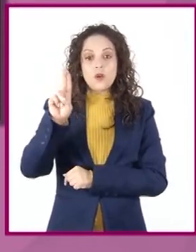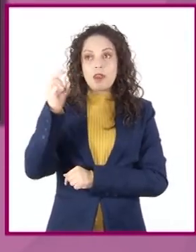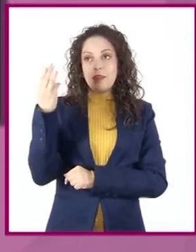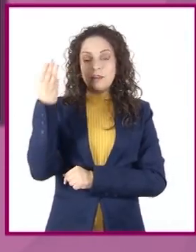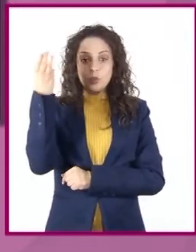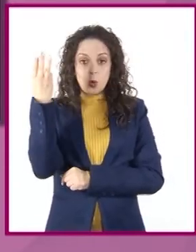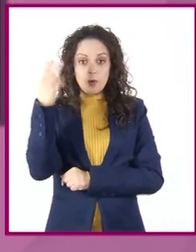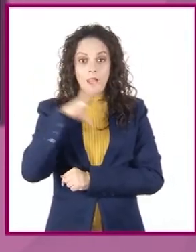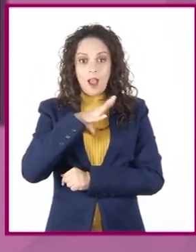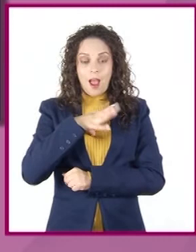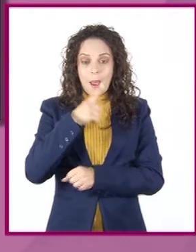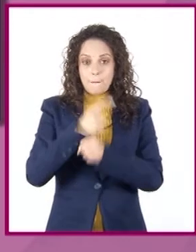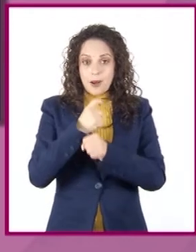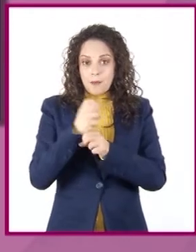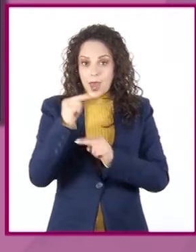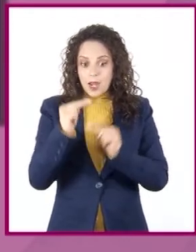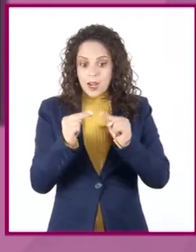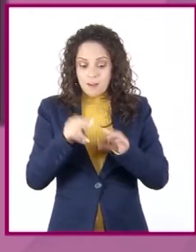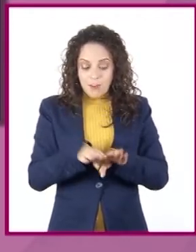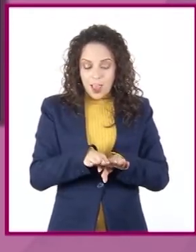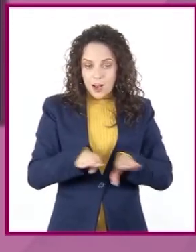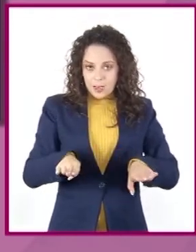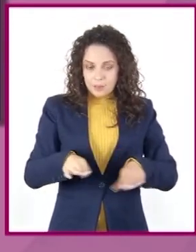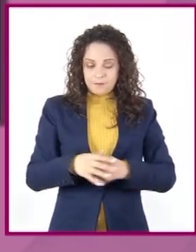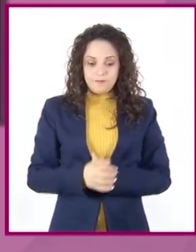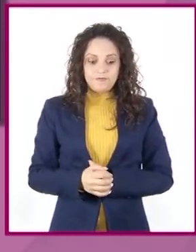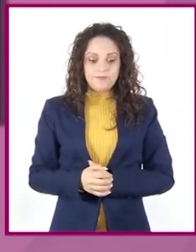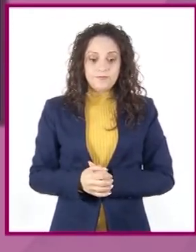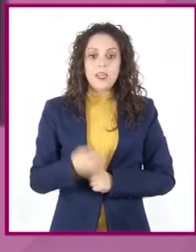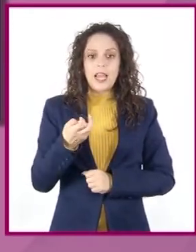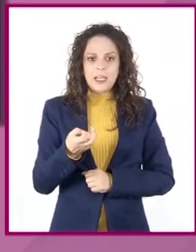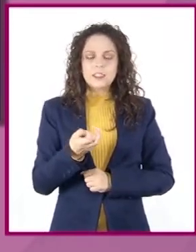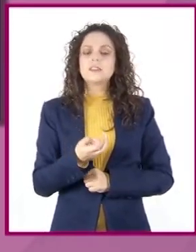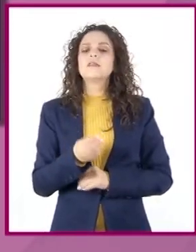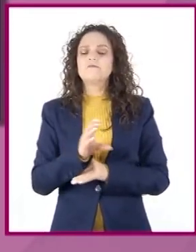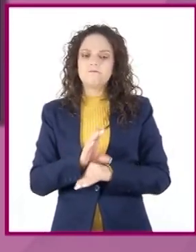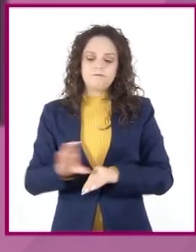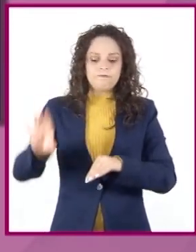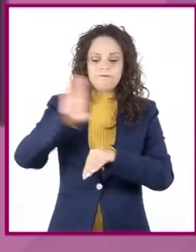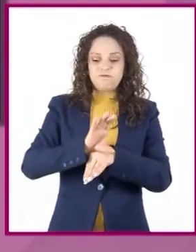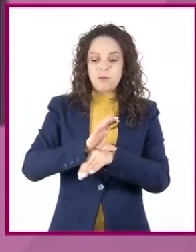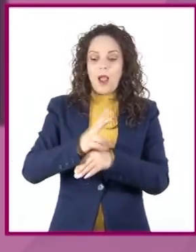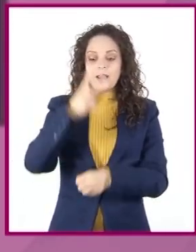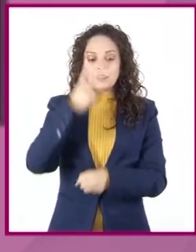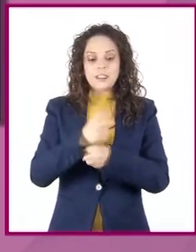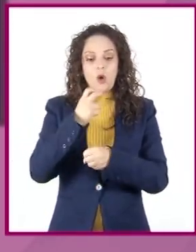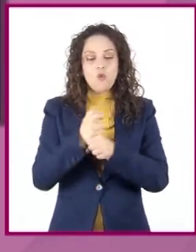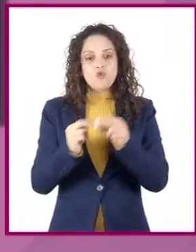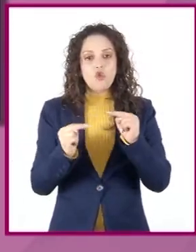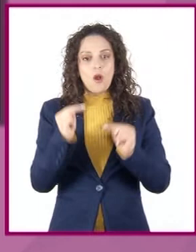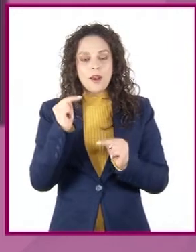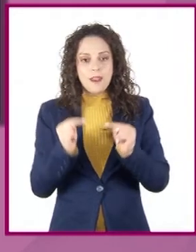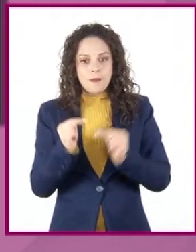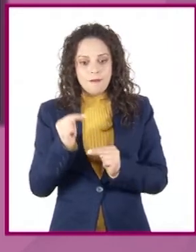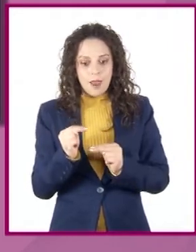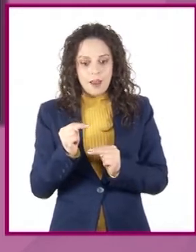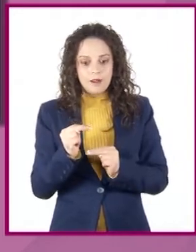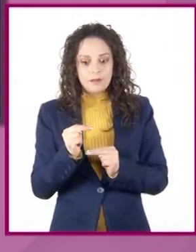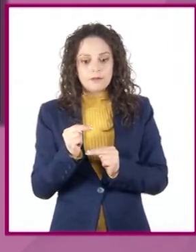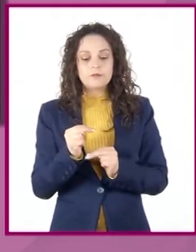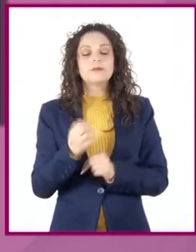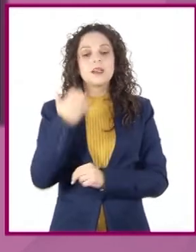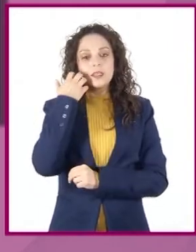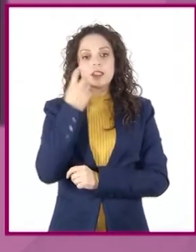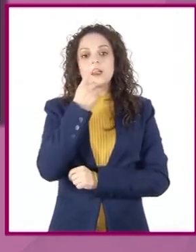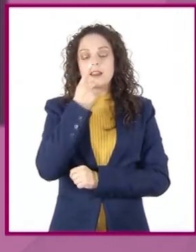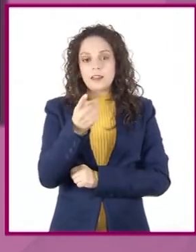cúbicas. Si sobre nuestra primera construcción agregamos un segundo nivel, eso significa que a los primeros 12